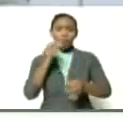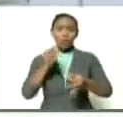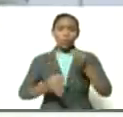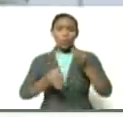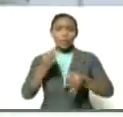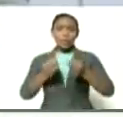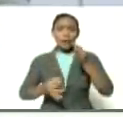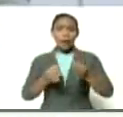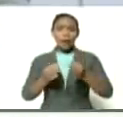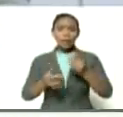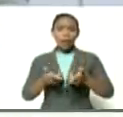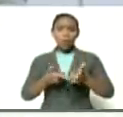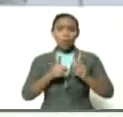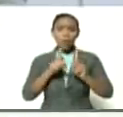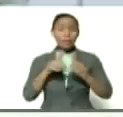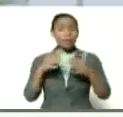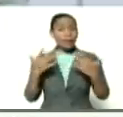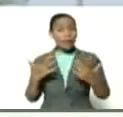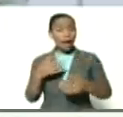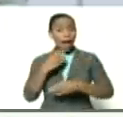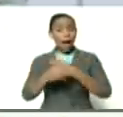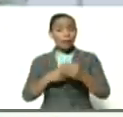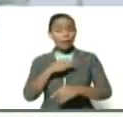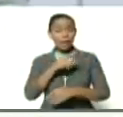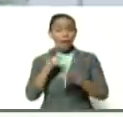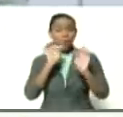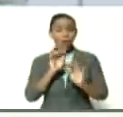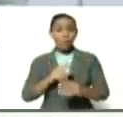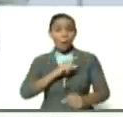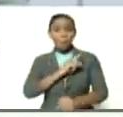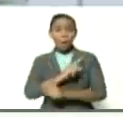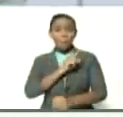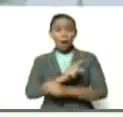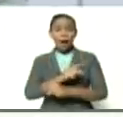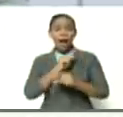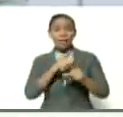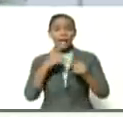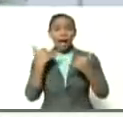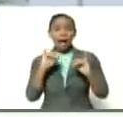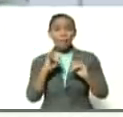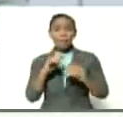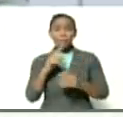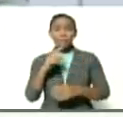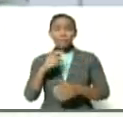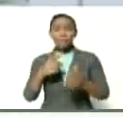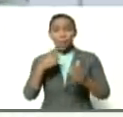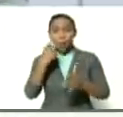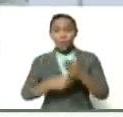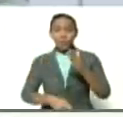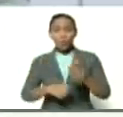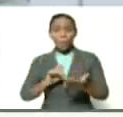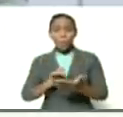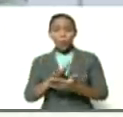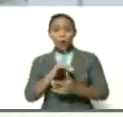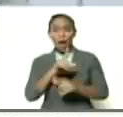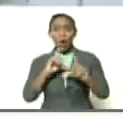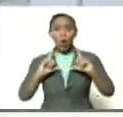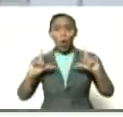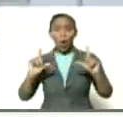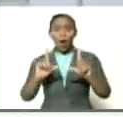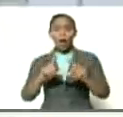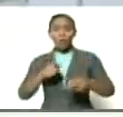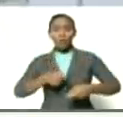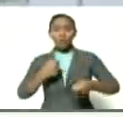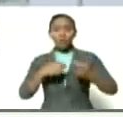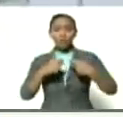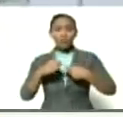judiciales, autoridades que, bueno, que ejecutan este tipo de medidas. Están prohibidos los desalojos en locales comerciales